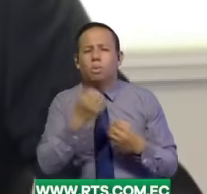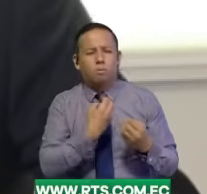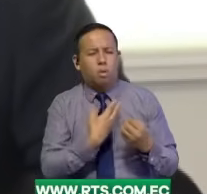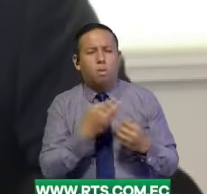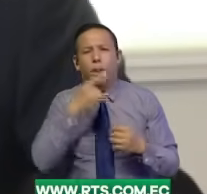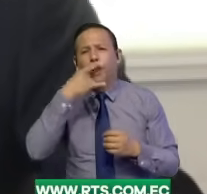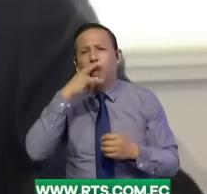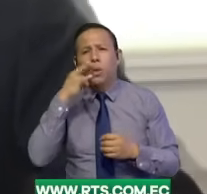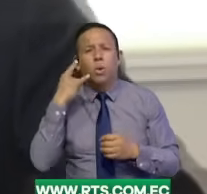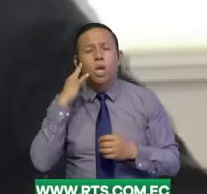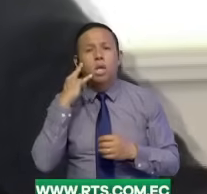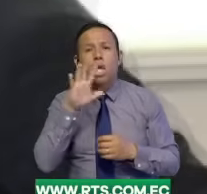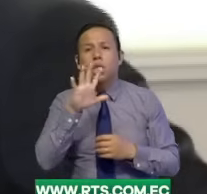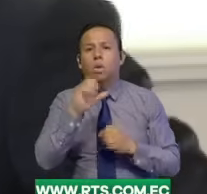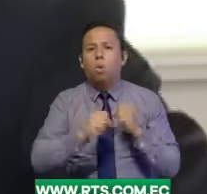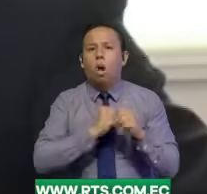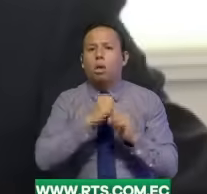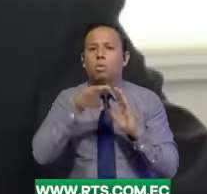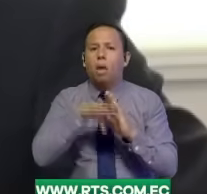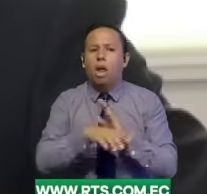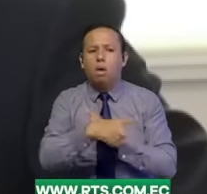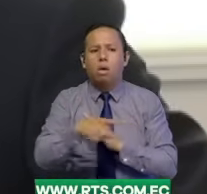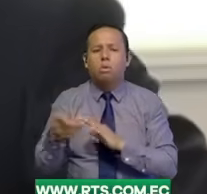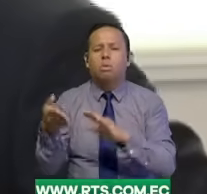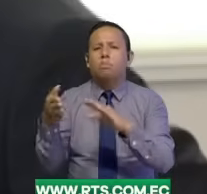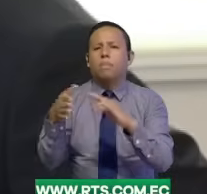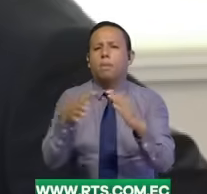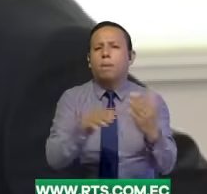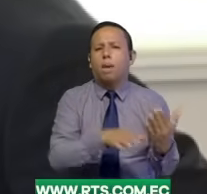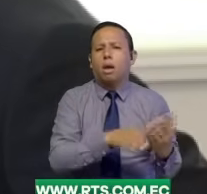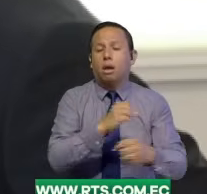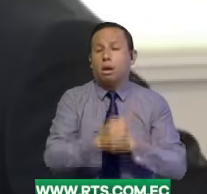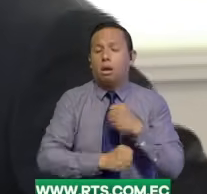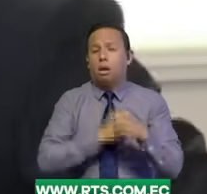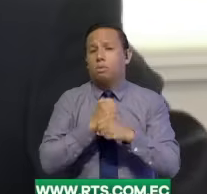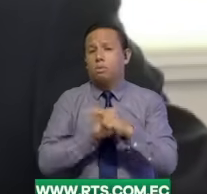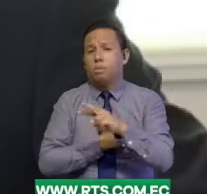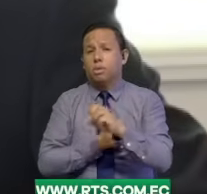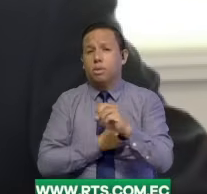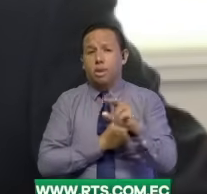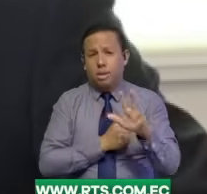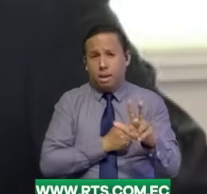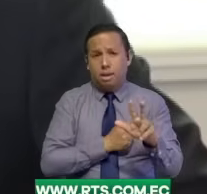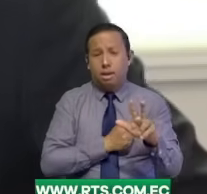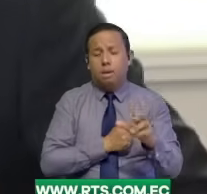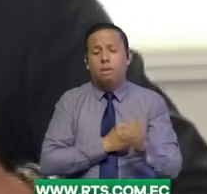menores de 5 años. Y finalmente también en el 2023 se registraron